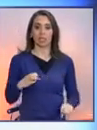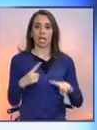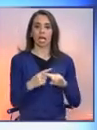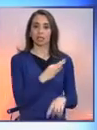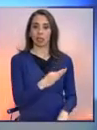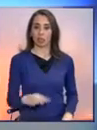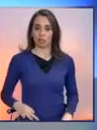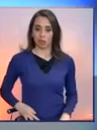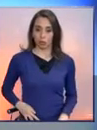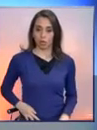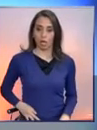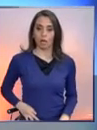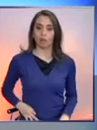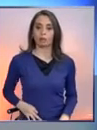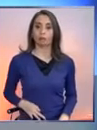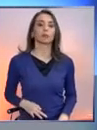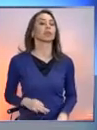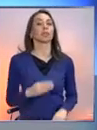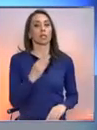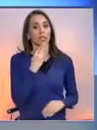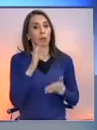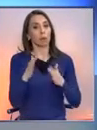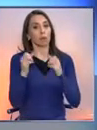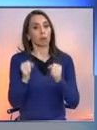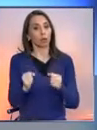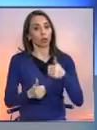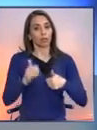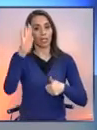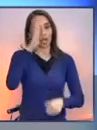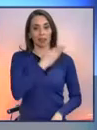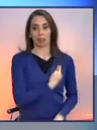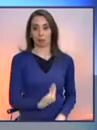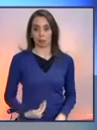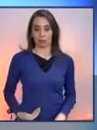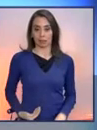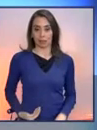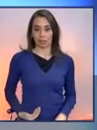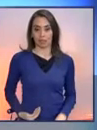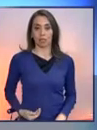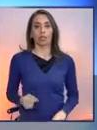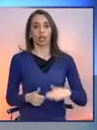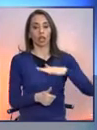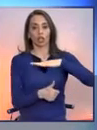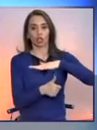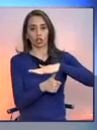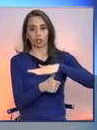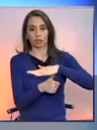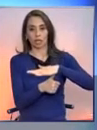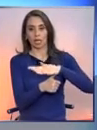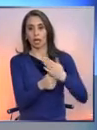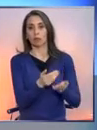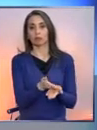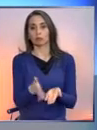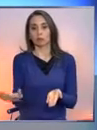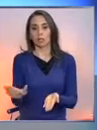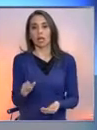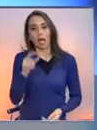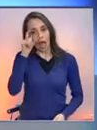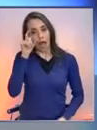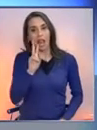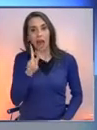Exdiputada que más de alguna vez incluso ha sonado como posible presidenciable. Es un concejal que dejó en el camino nada menos que a Joaquín